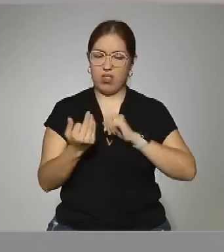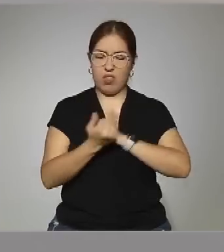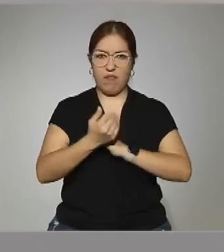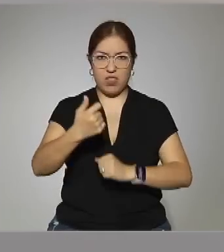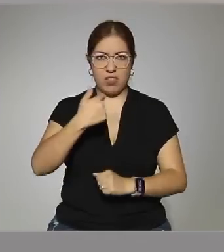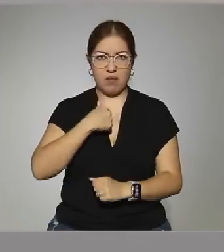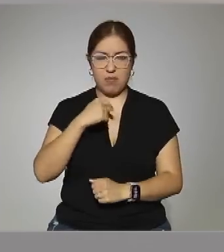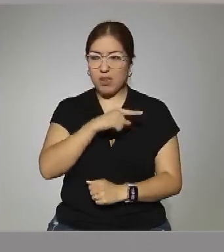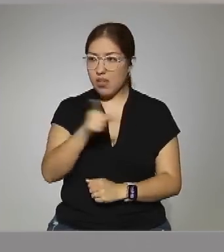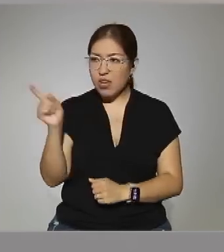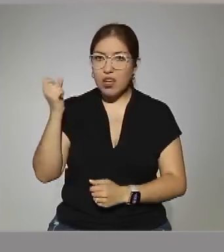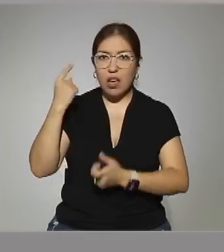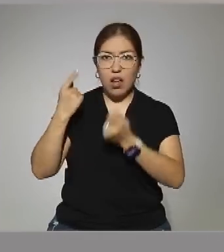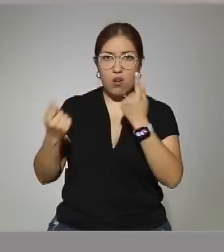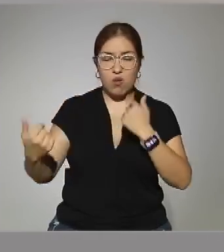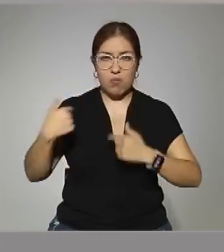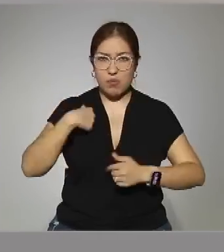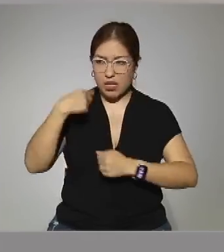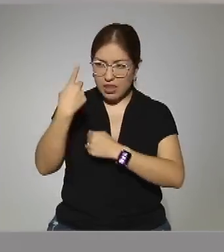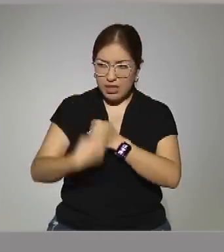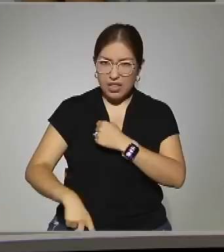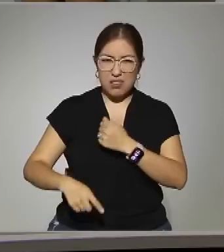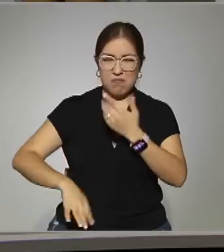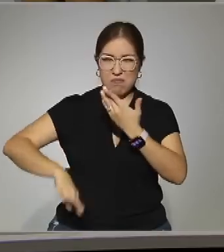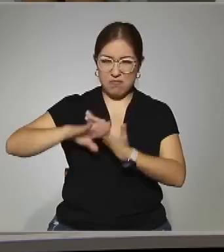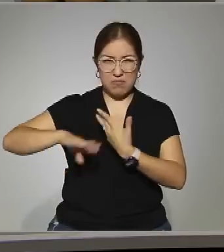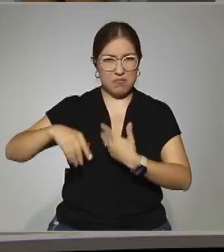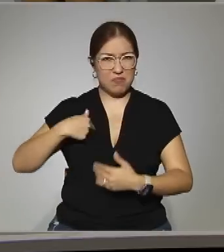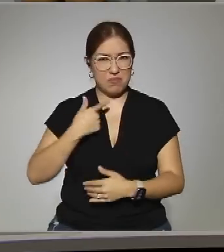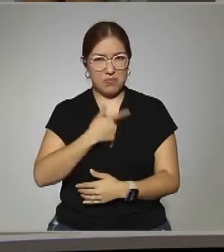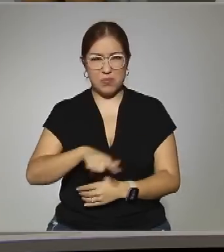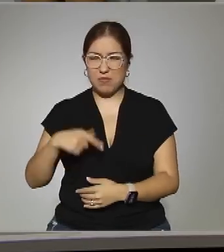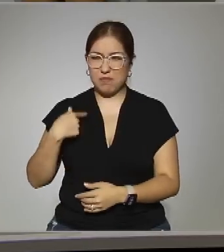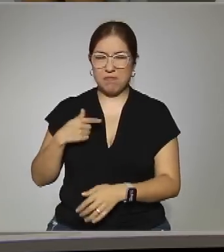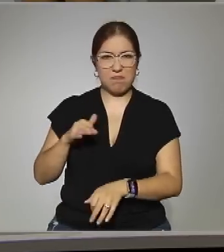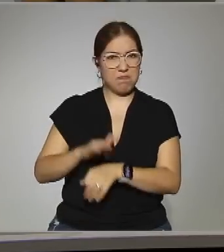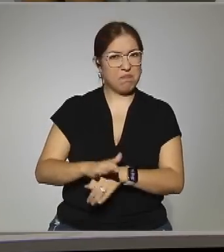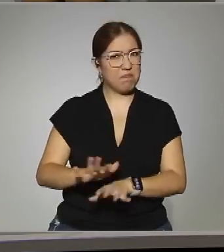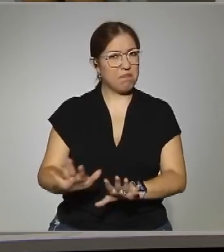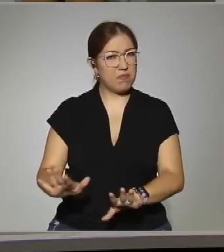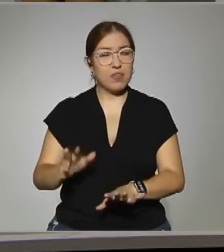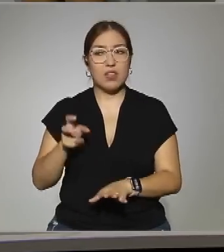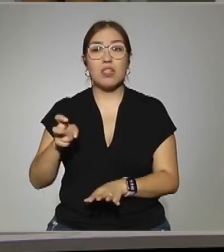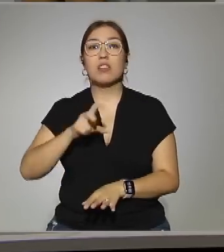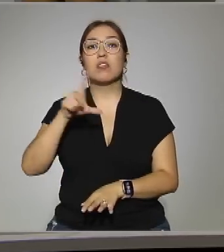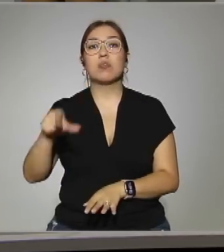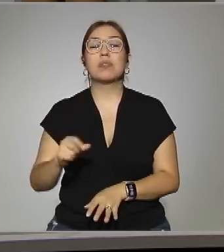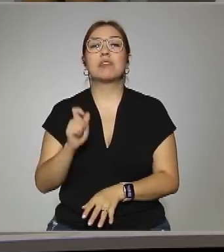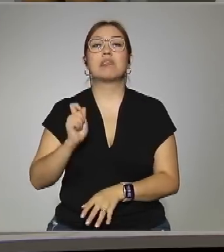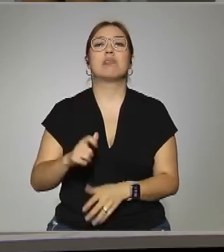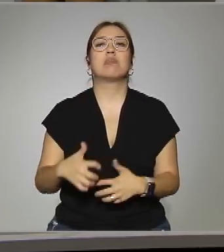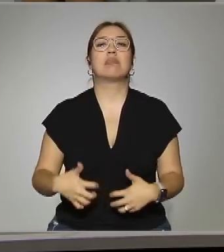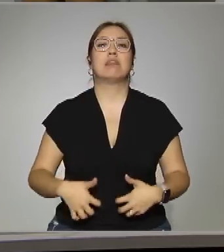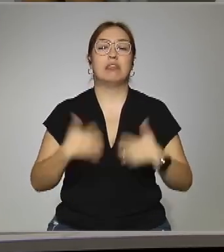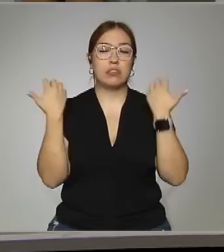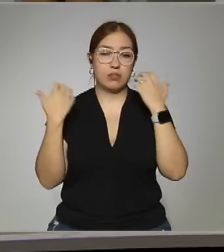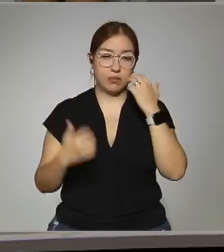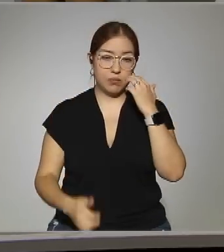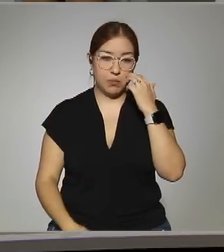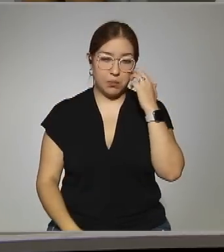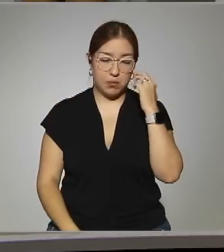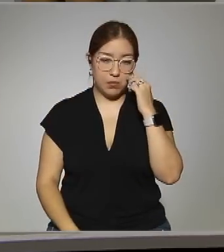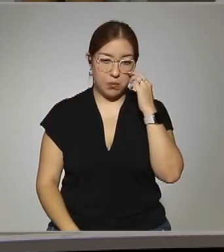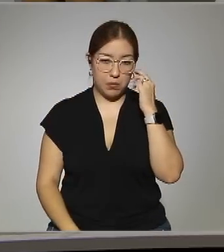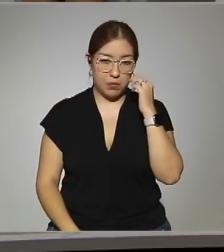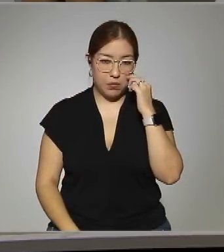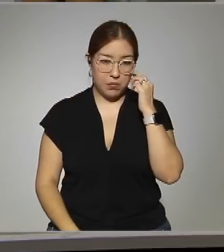algo que me está lastimando, que es hostil. Claro. Y entonces me defiendo demasiado y entonces la defensa es el enojo. Claro. Sí. Hay una teoría bien